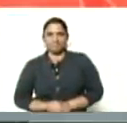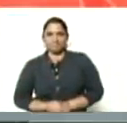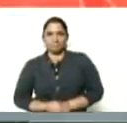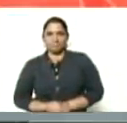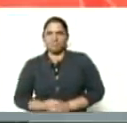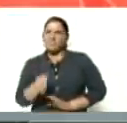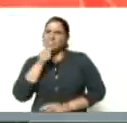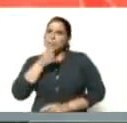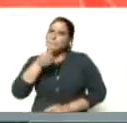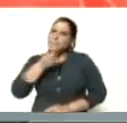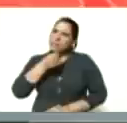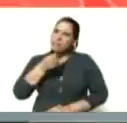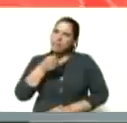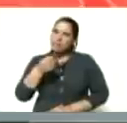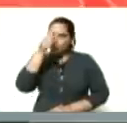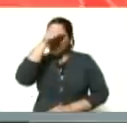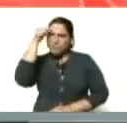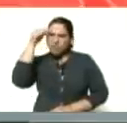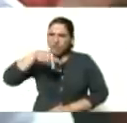vas a entrevistar este domingo, Ernesto?